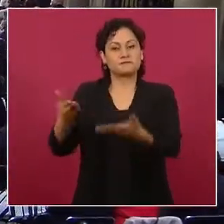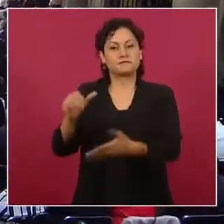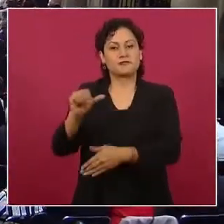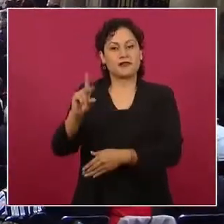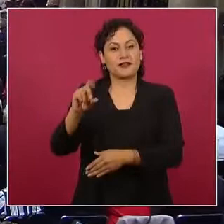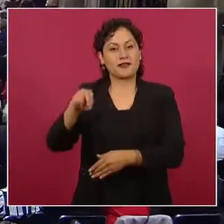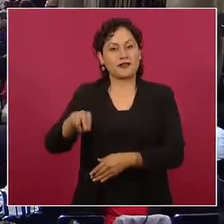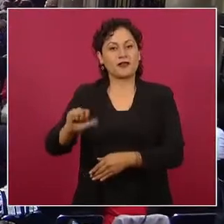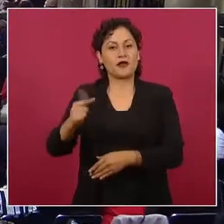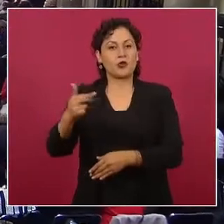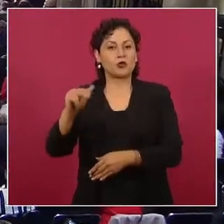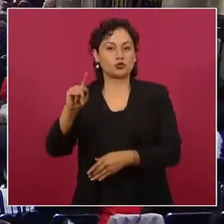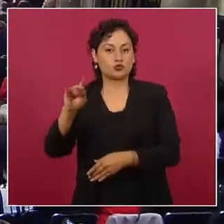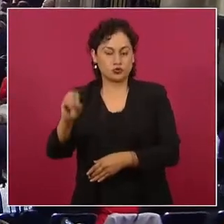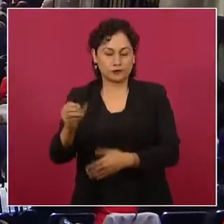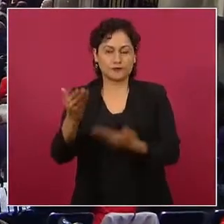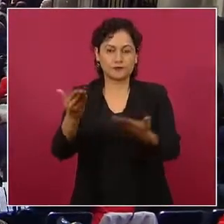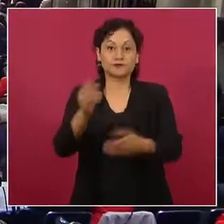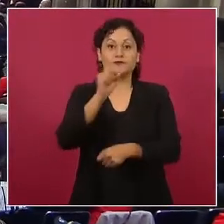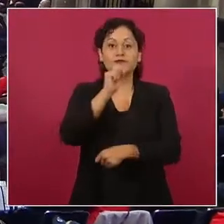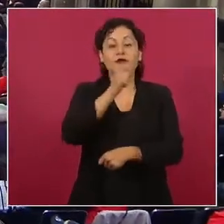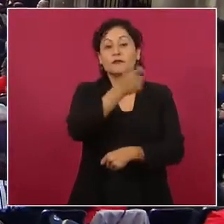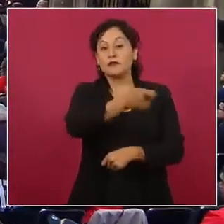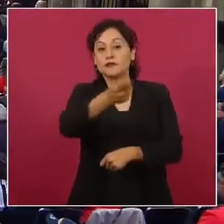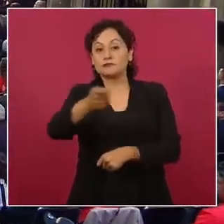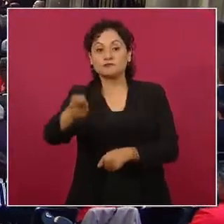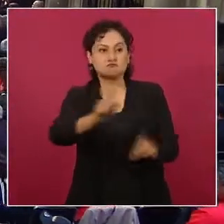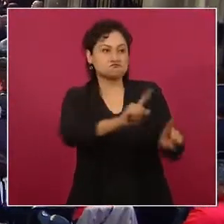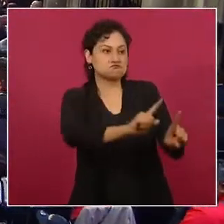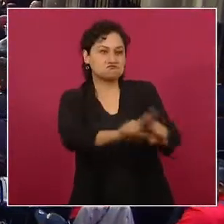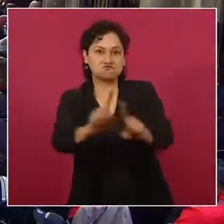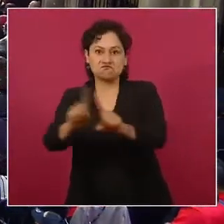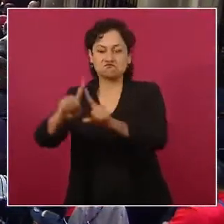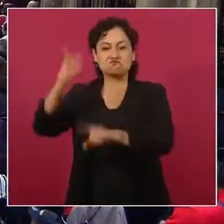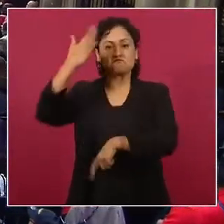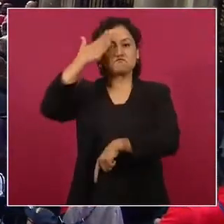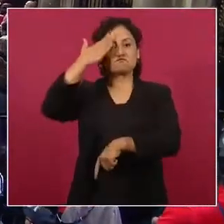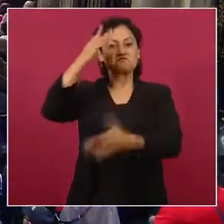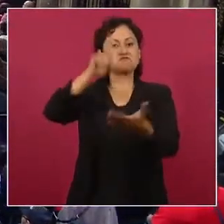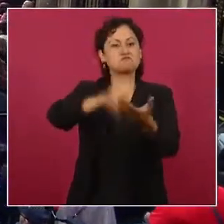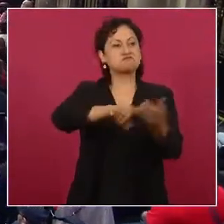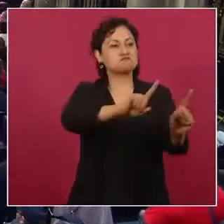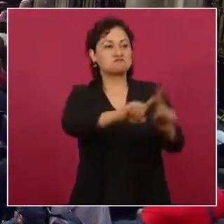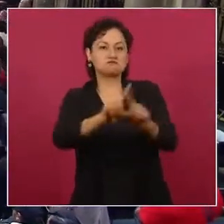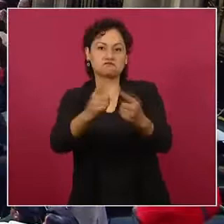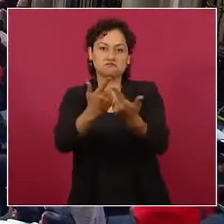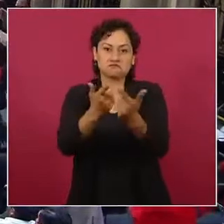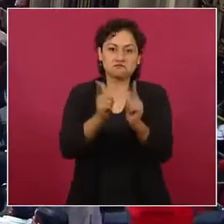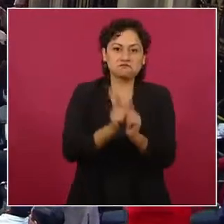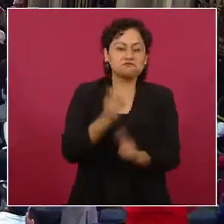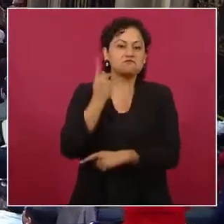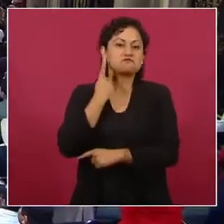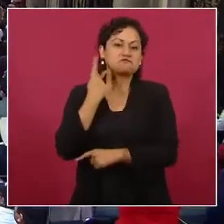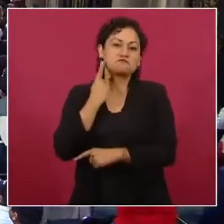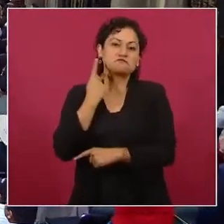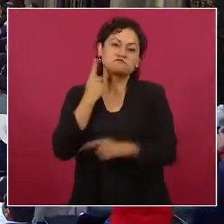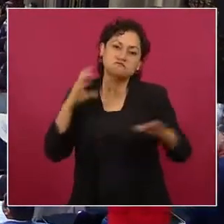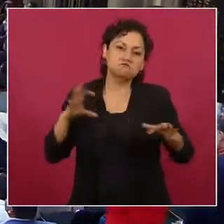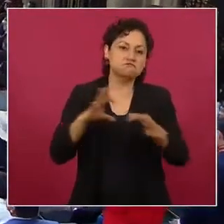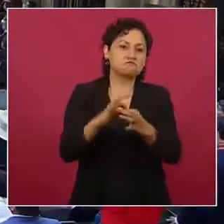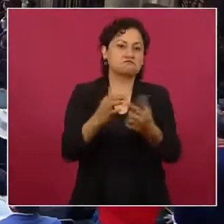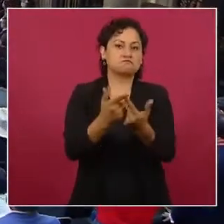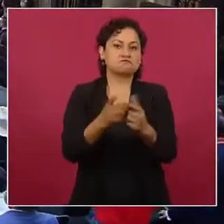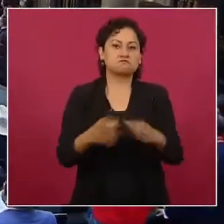López. Saludar a las dirigencias nacionales de los partidos que integramos esta gran coalición en la Cámara de